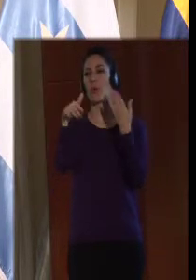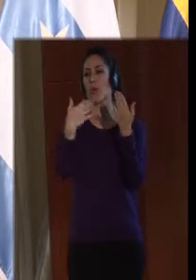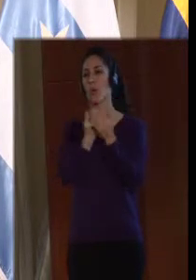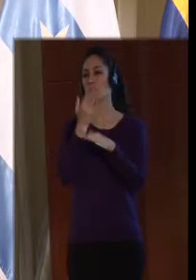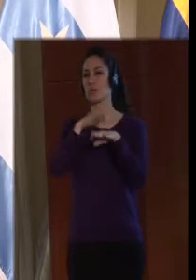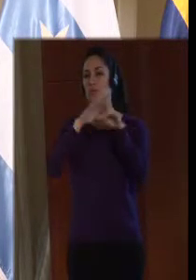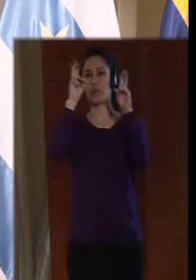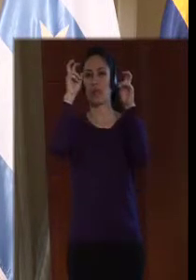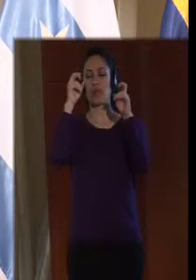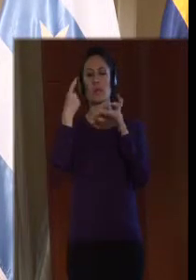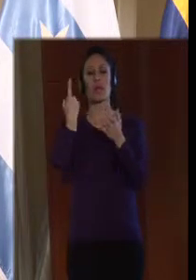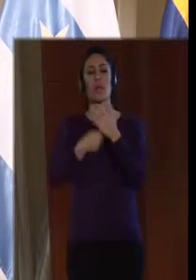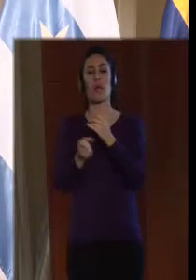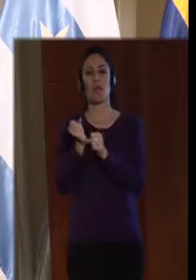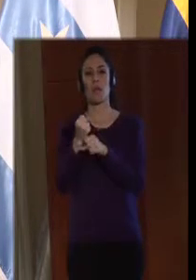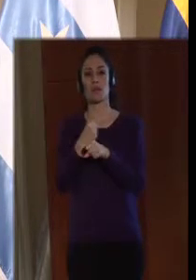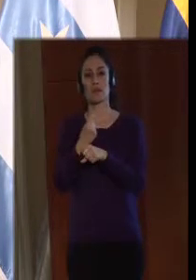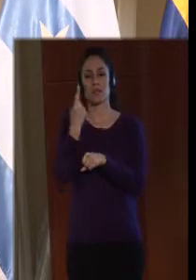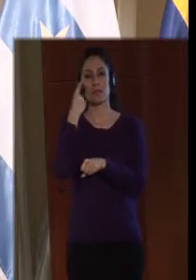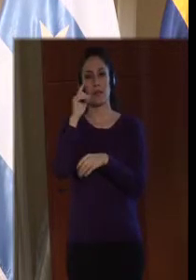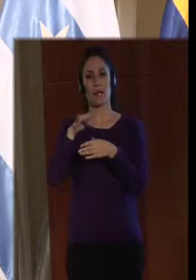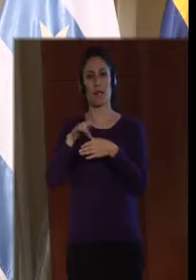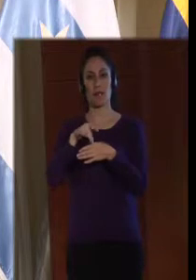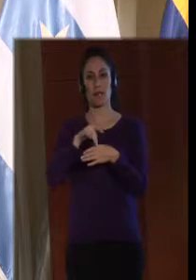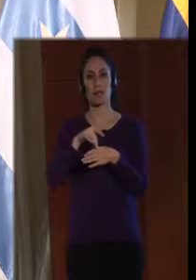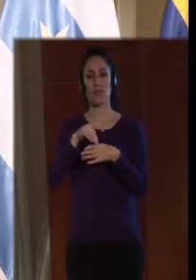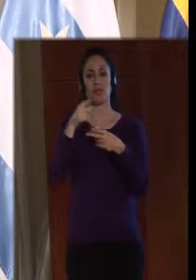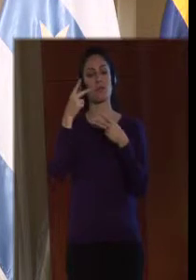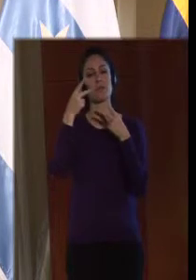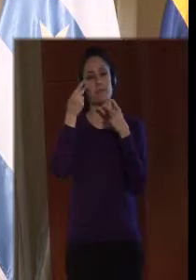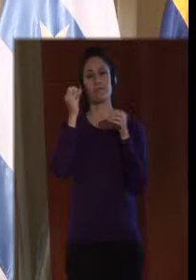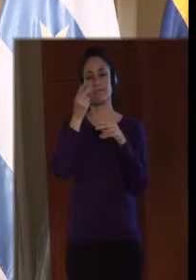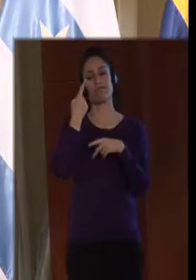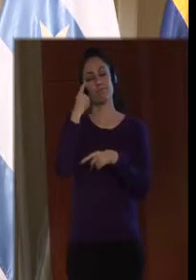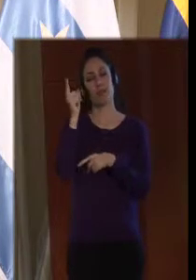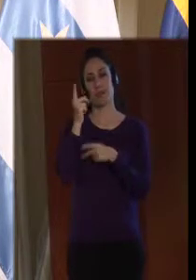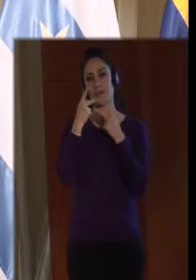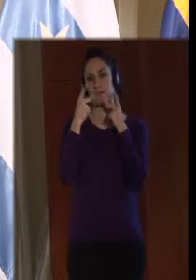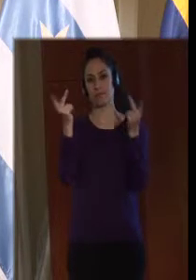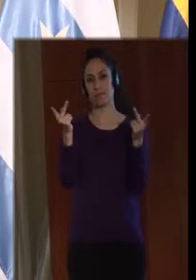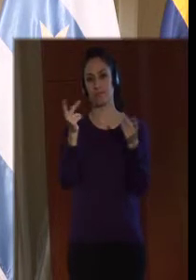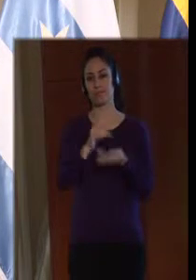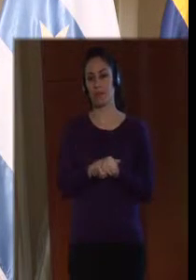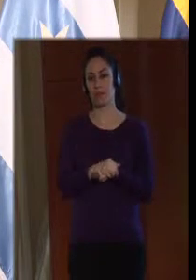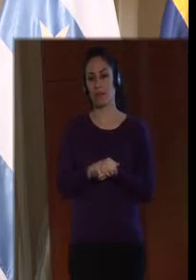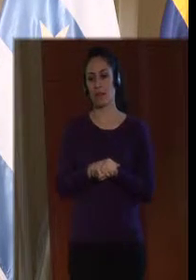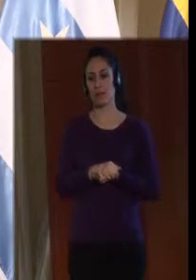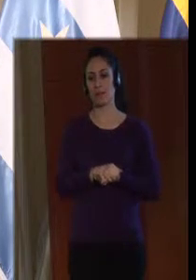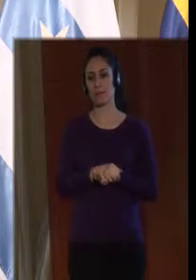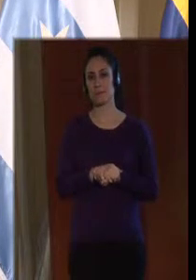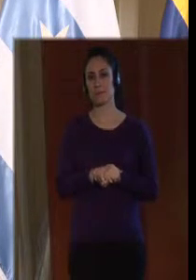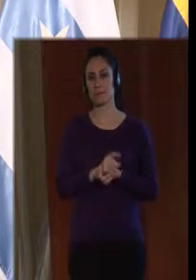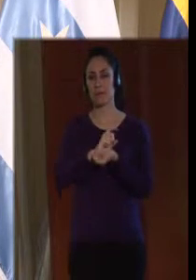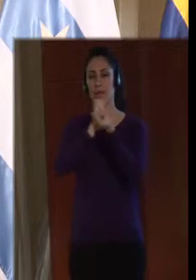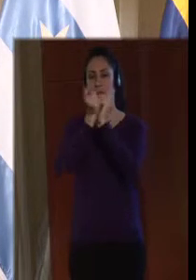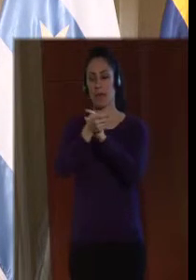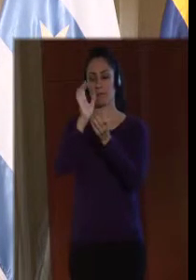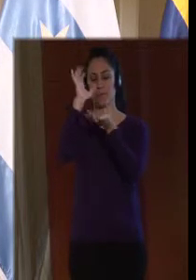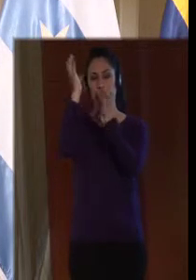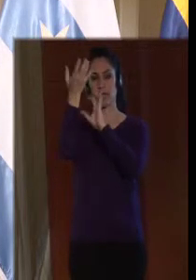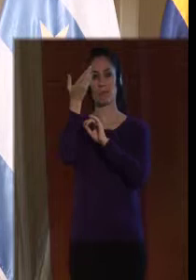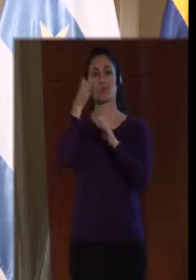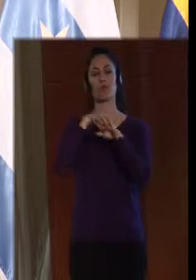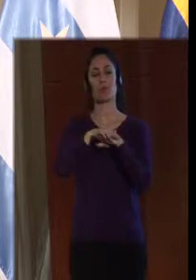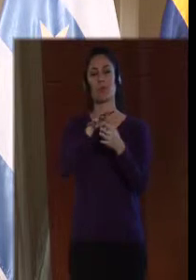del cambio climático en los proyectos de inversión pública y nuevos retos, ¿no? Los nuevos retos que nos quedan, la integración